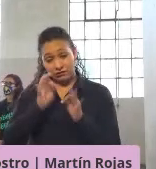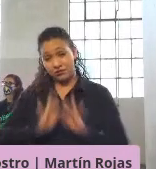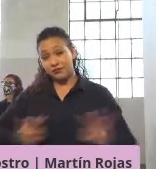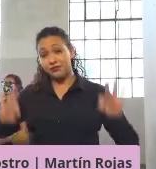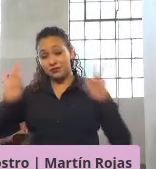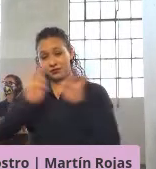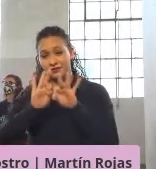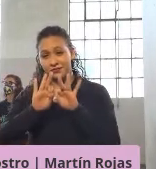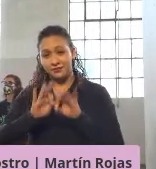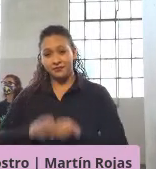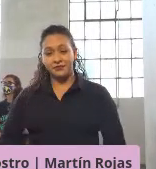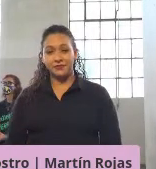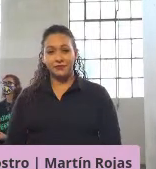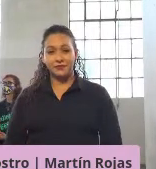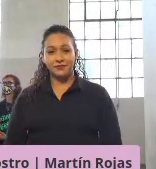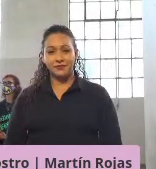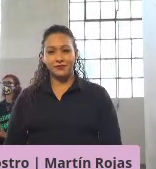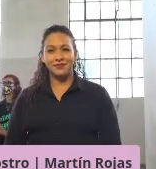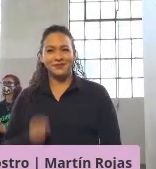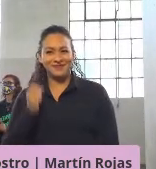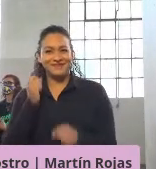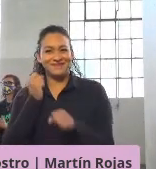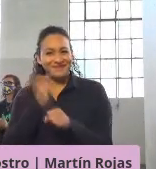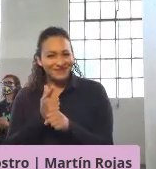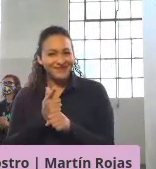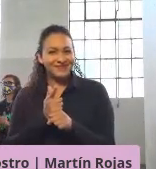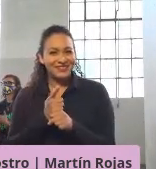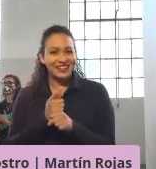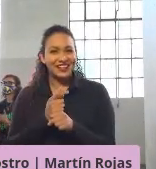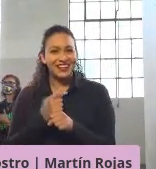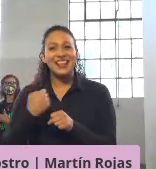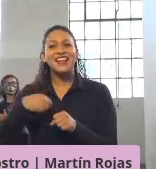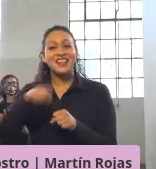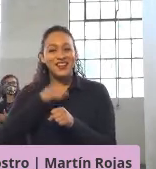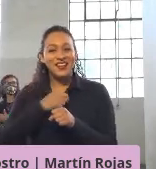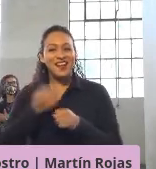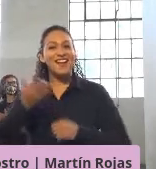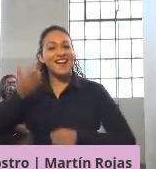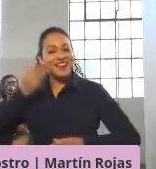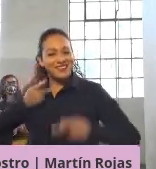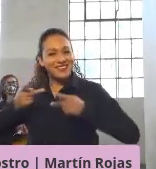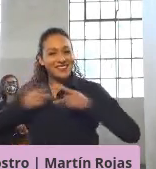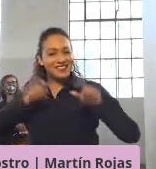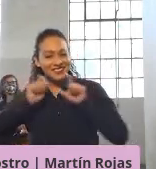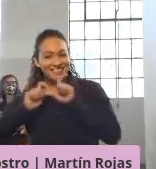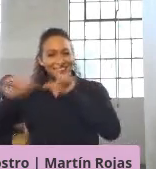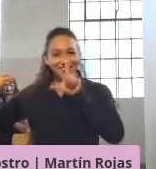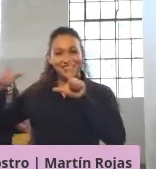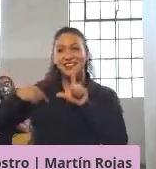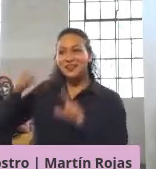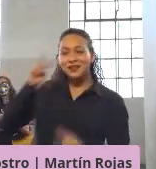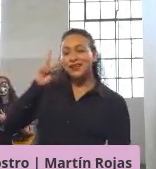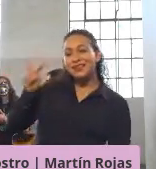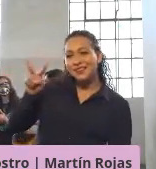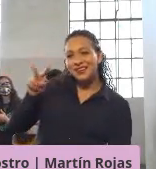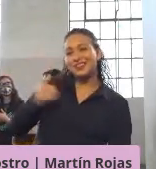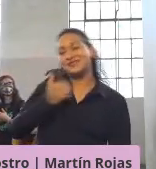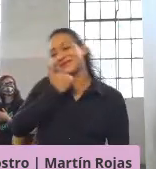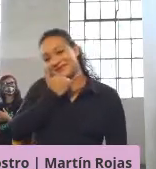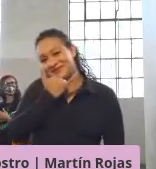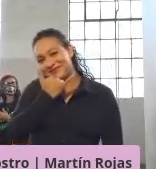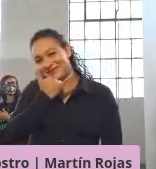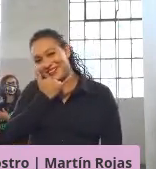identidad. Es muy chistoso que tenemos una presentación, pero está ya lejos y no la veo, entonces, bueno,